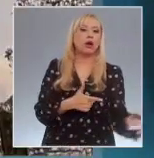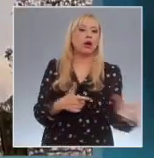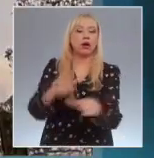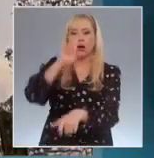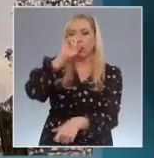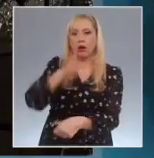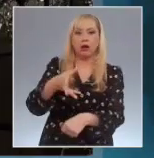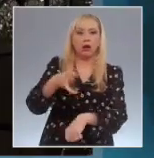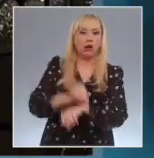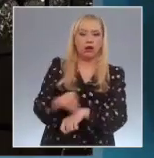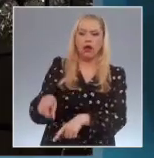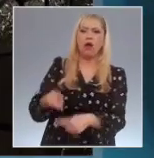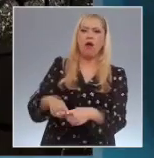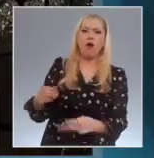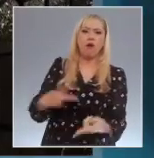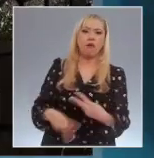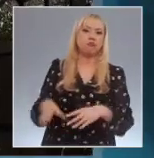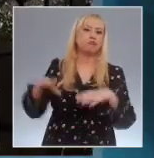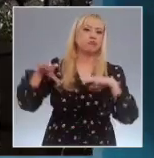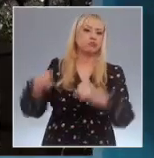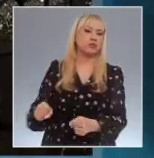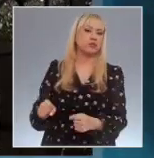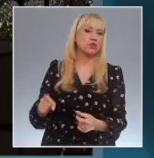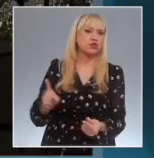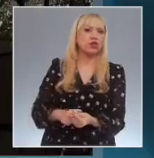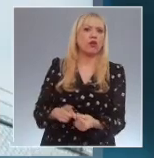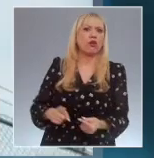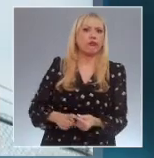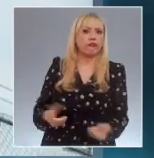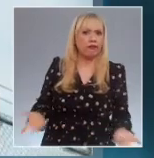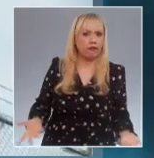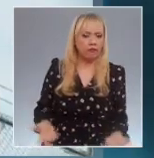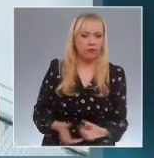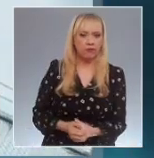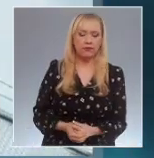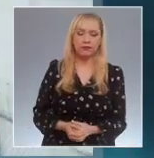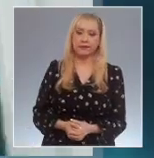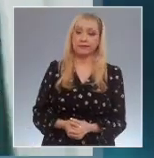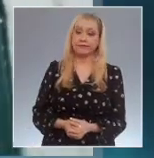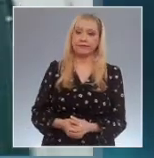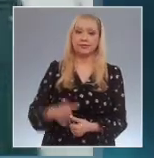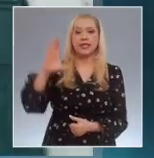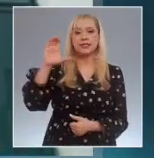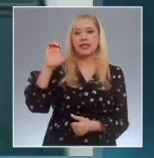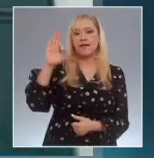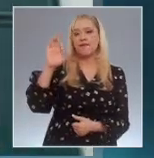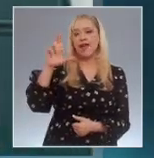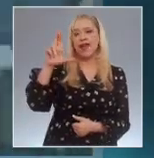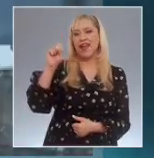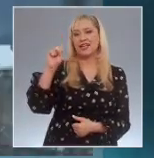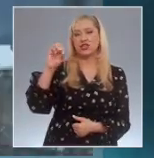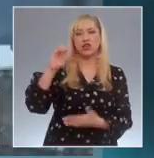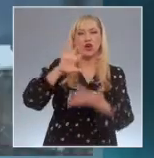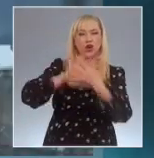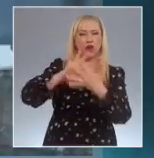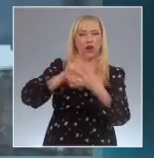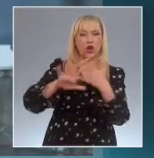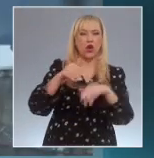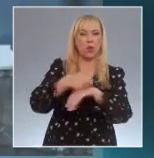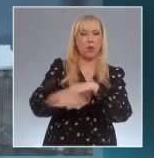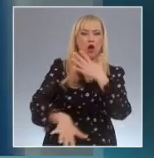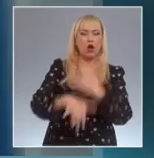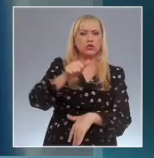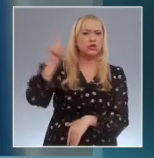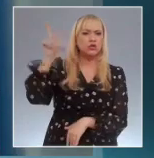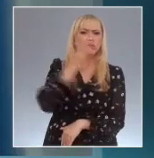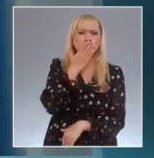Nacional de Derechos Humanos emitió una recomendación contra el Ceferezo 11 en Sonora por el caso de 3 personas recluidas quienes murieron